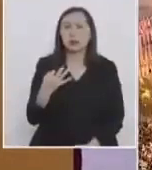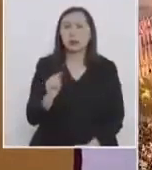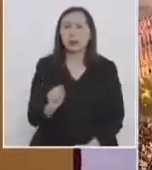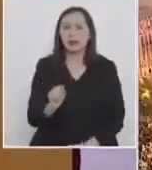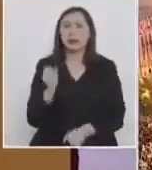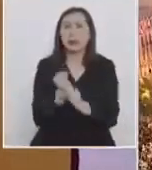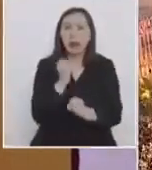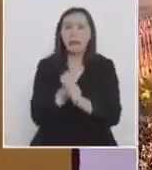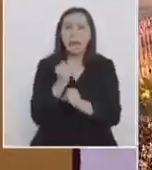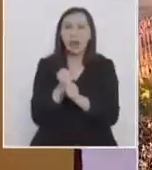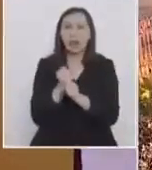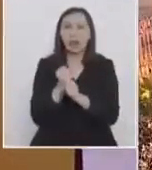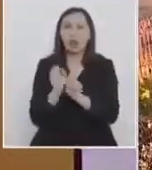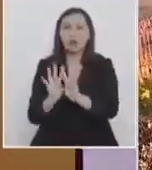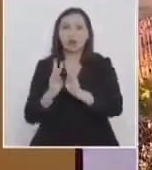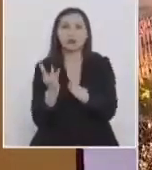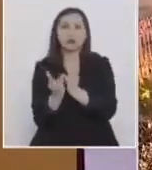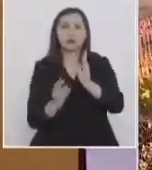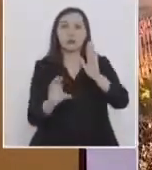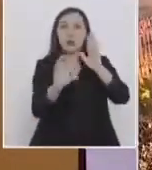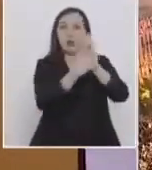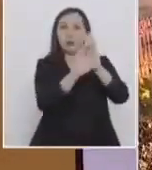decididamente el trabajo de la convención.